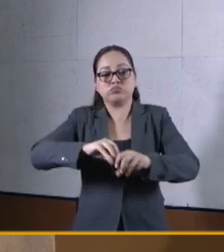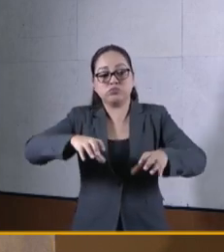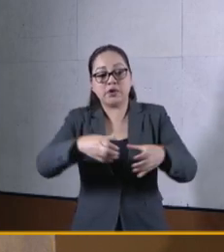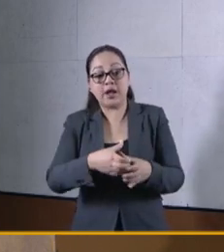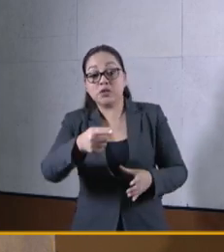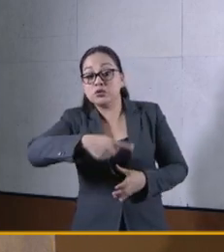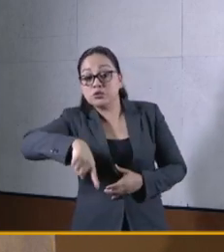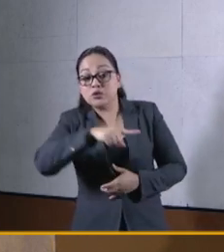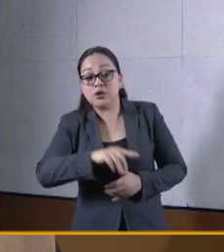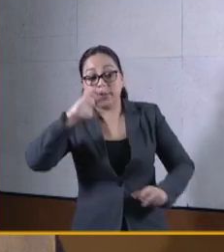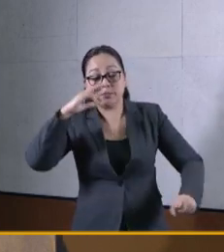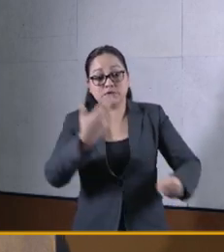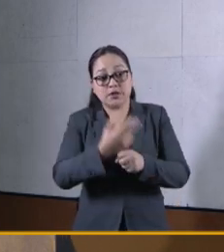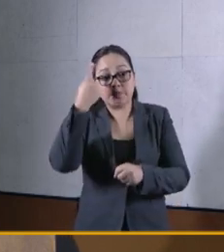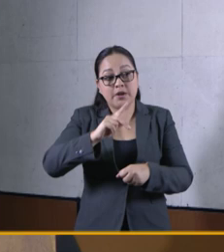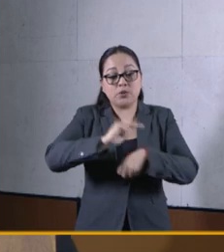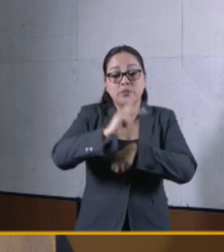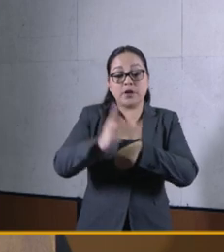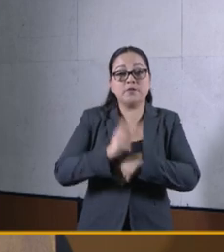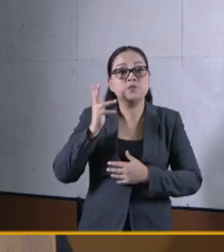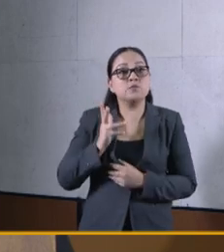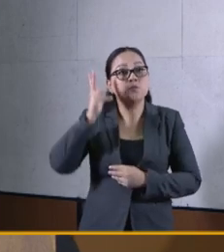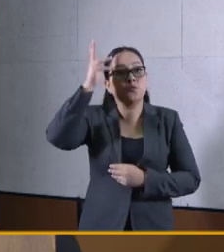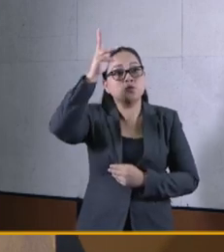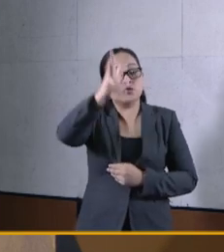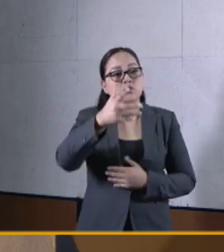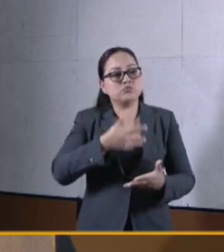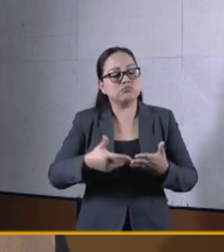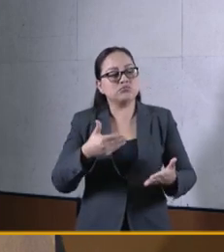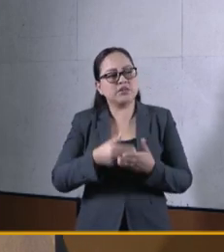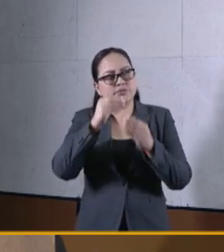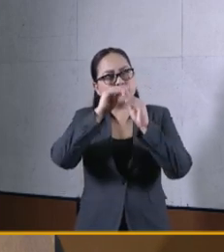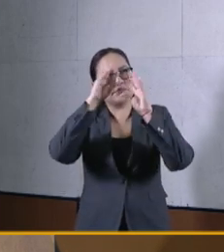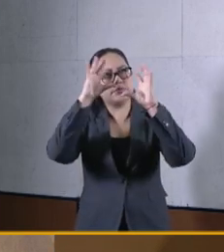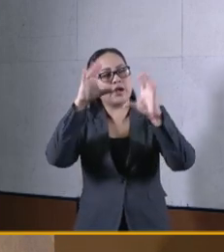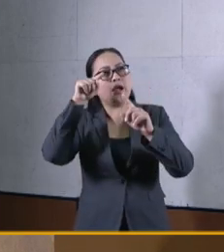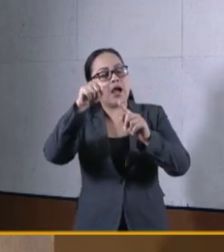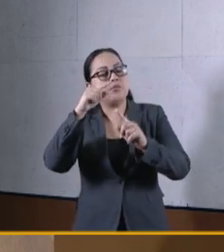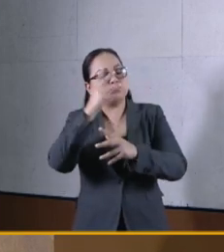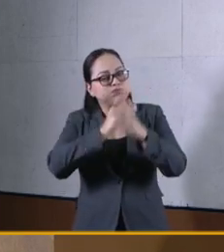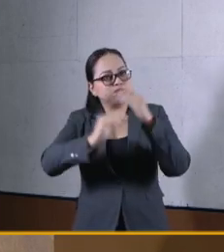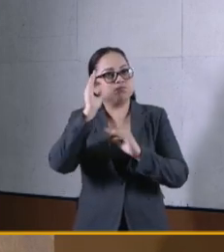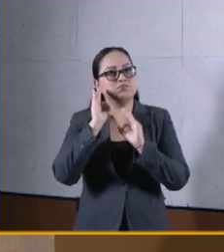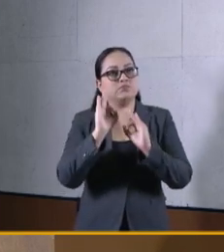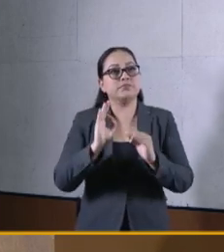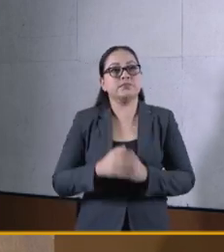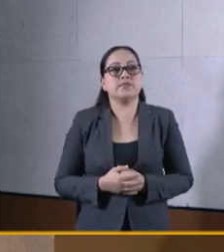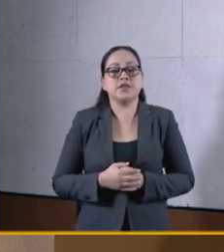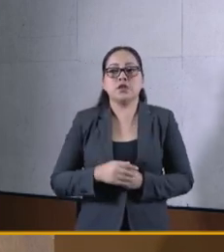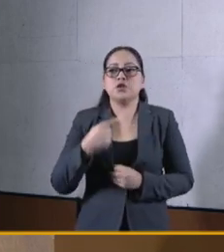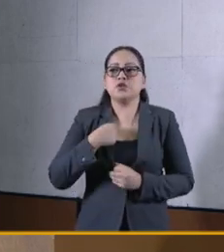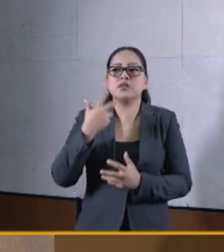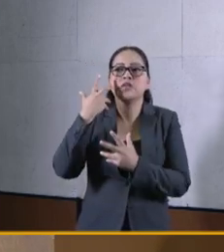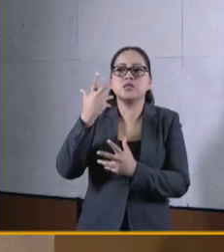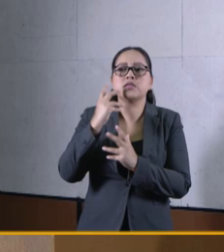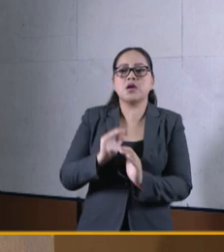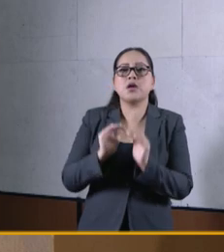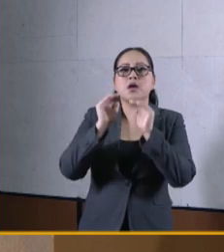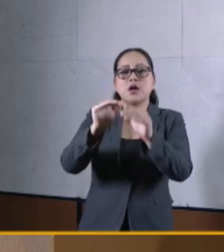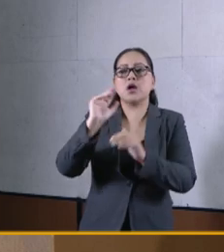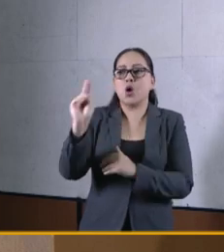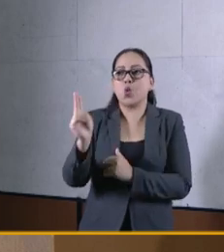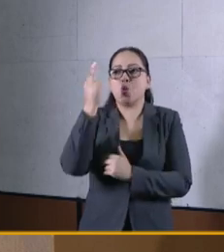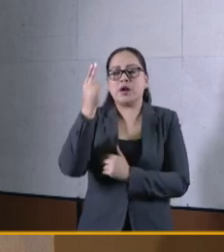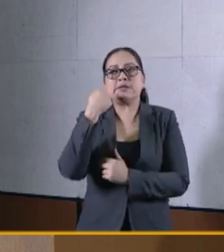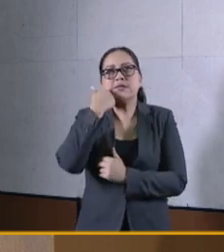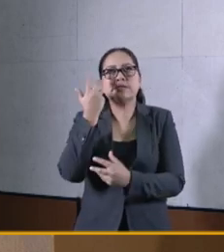responsables del futuro del país el cual pris nombró será exitoso no hace mucho anhelaba entrar a la máxima casa de estudios del